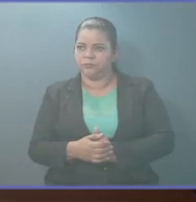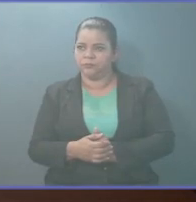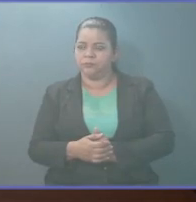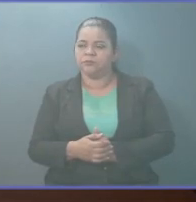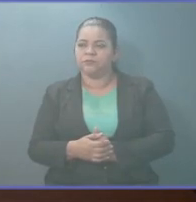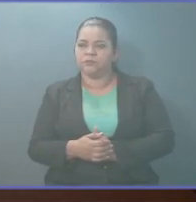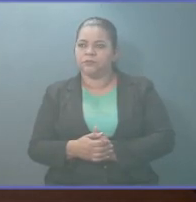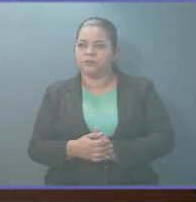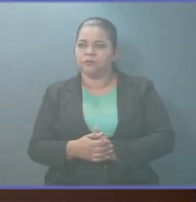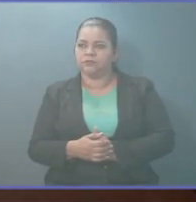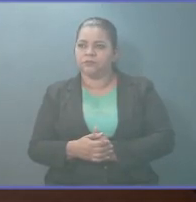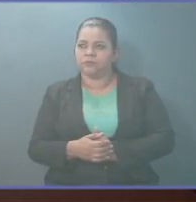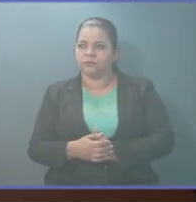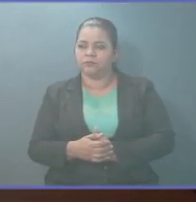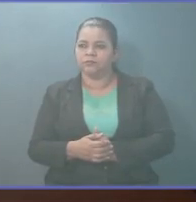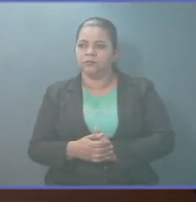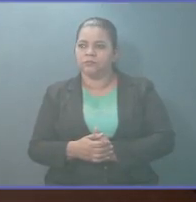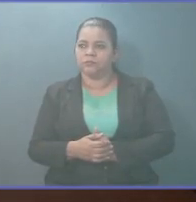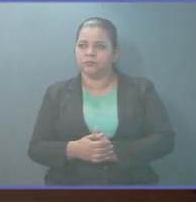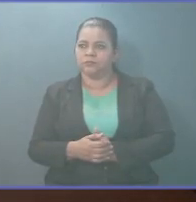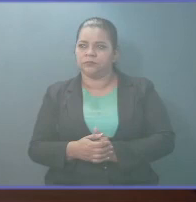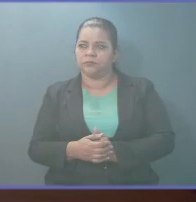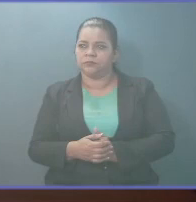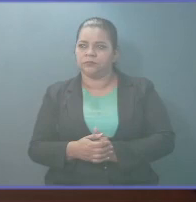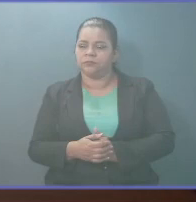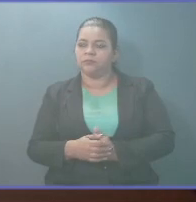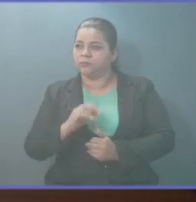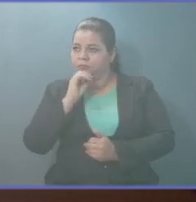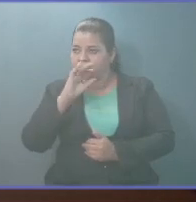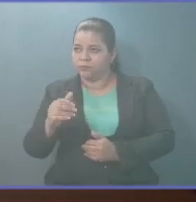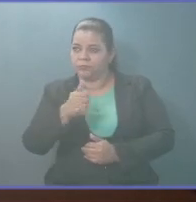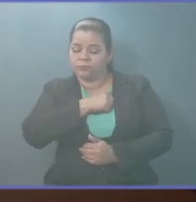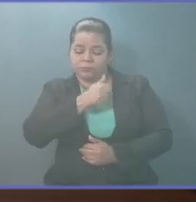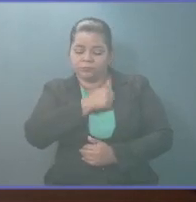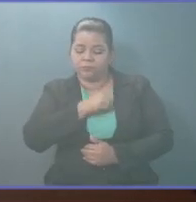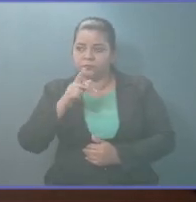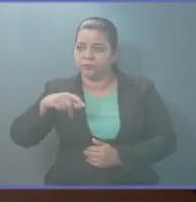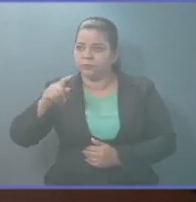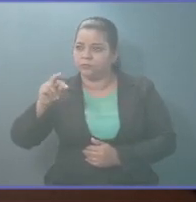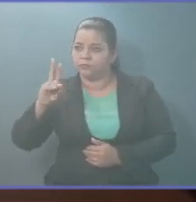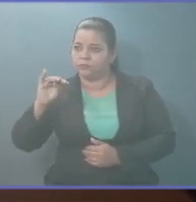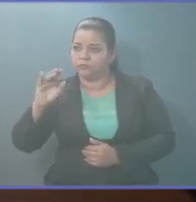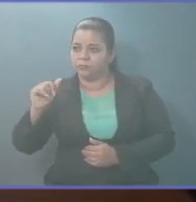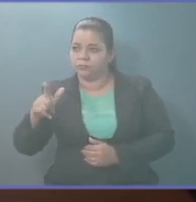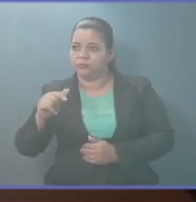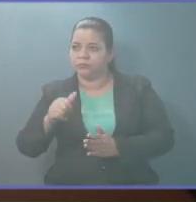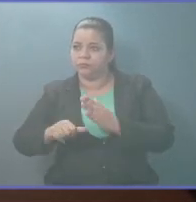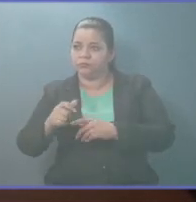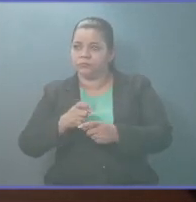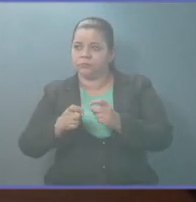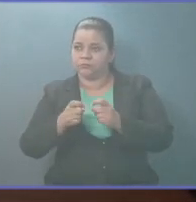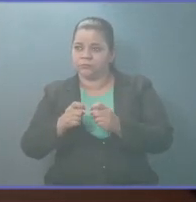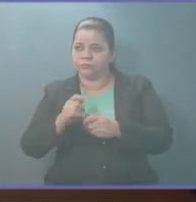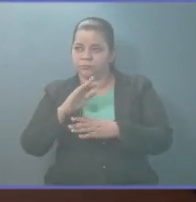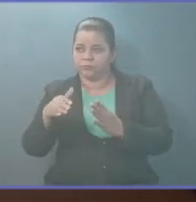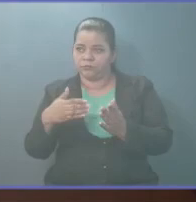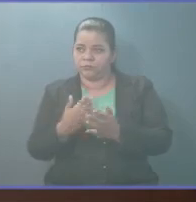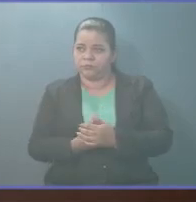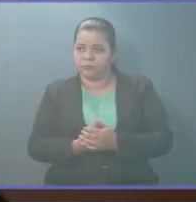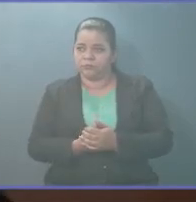Dice lo siguiente: la responsabilidad patrimonial de la administración pública y de los servidores